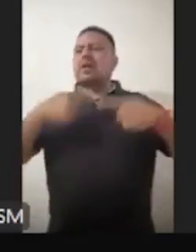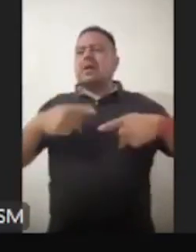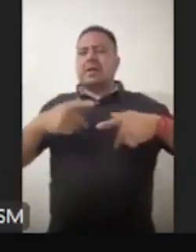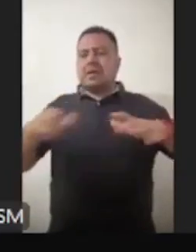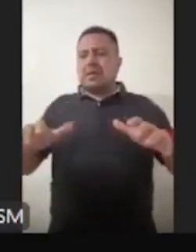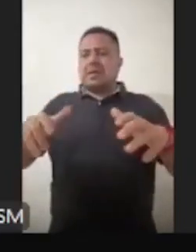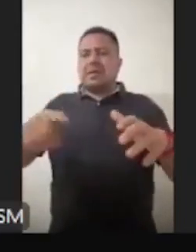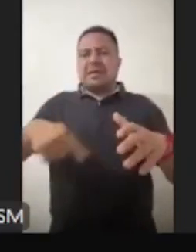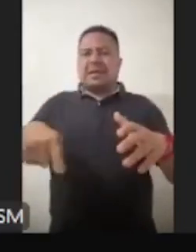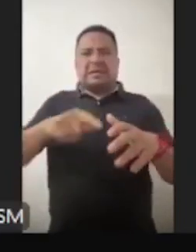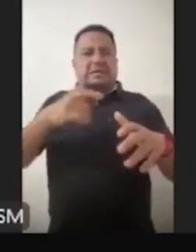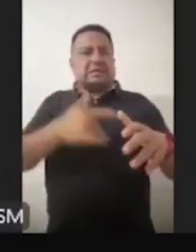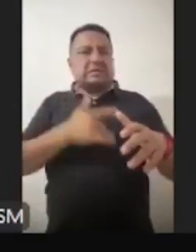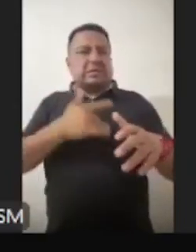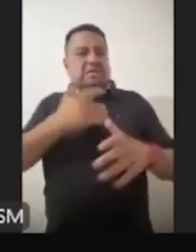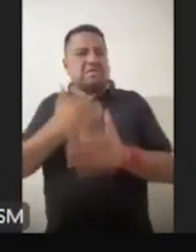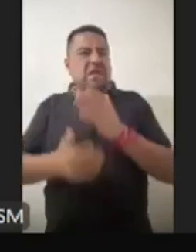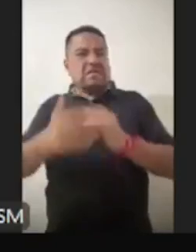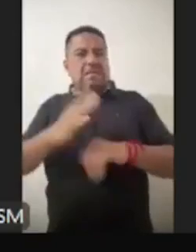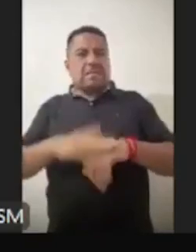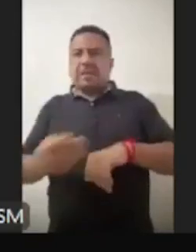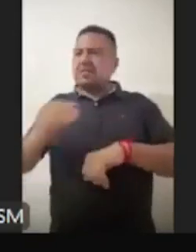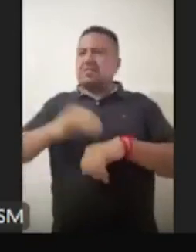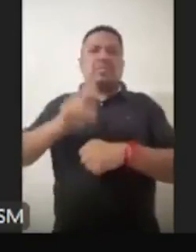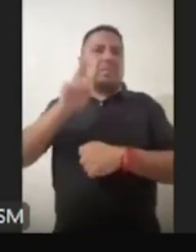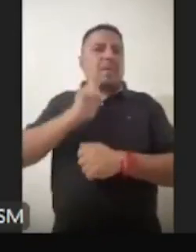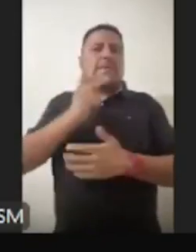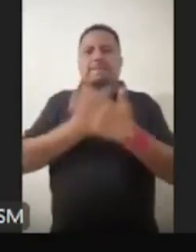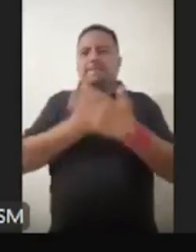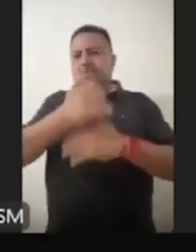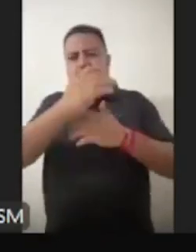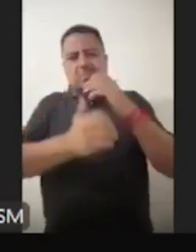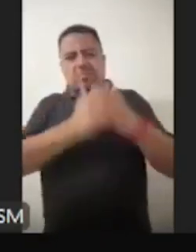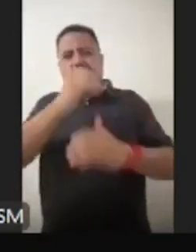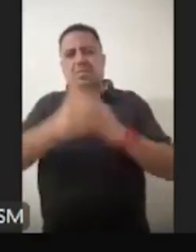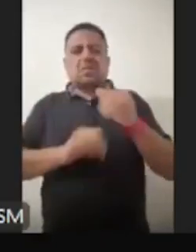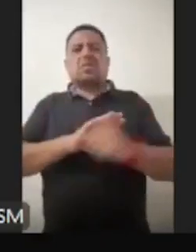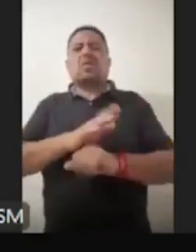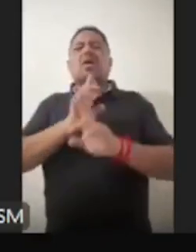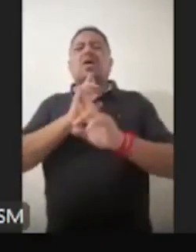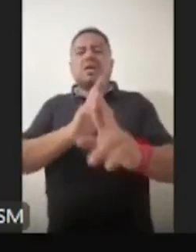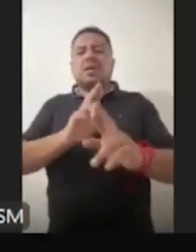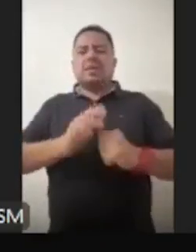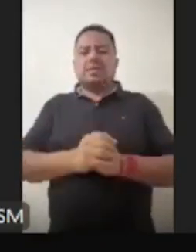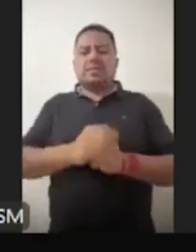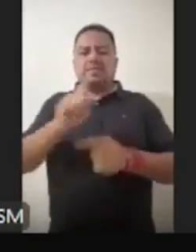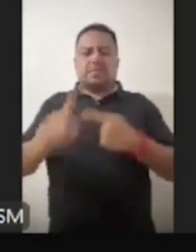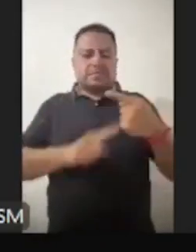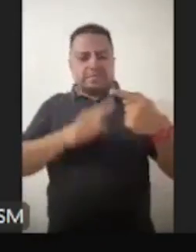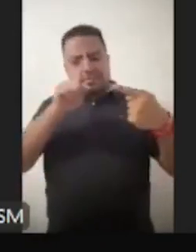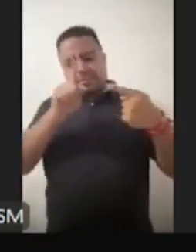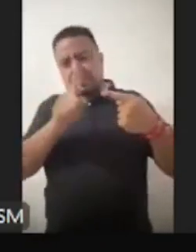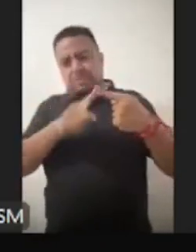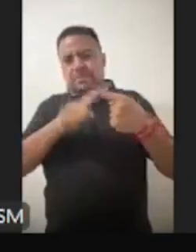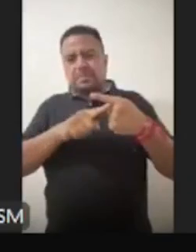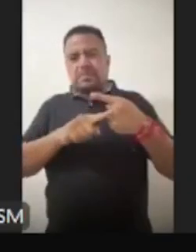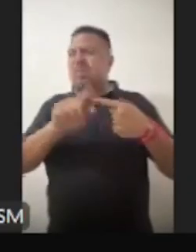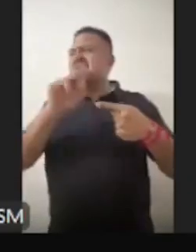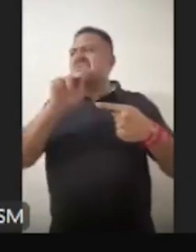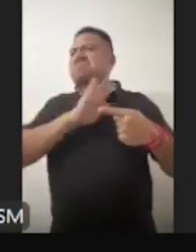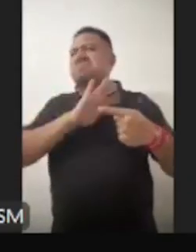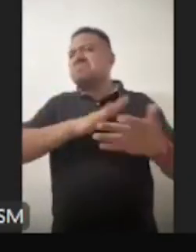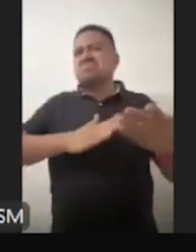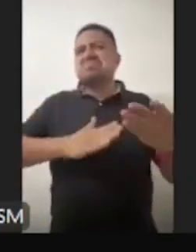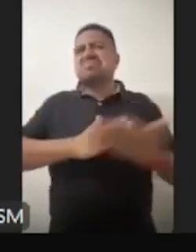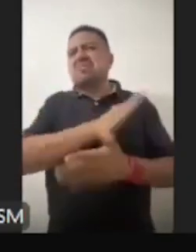de presunción de inocencia. Así, el proyecto concluye con los siguientes puntos resolutivos. Primero, es inexistente la infracción